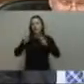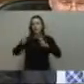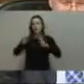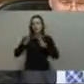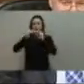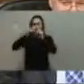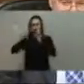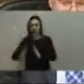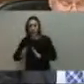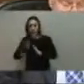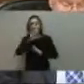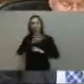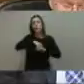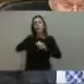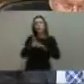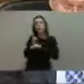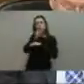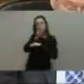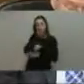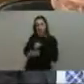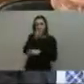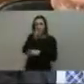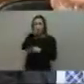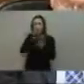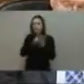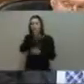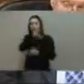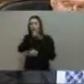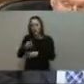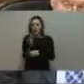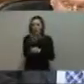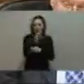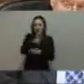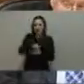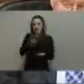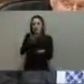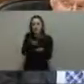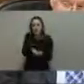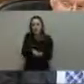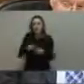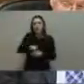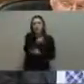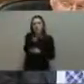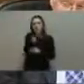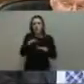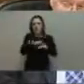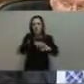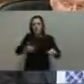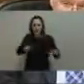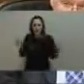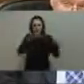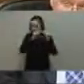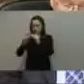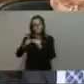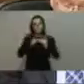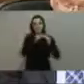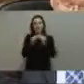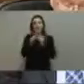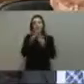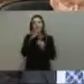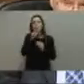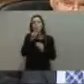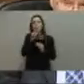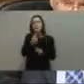el 2012, interpelación y moción aprobada por unanimidad a instancias del Partido Popular, forzándoles a